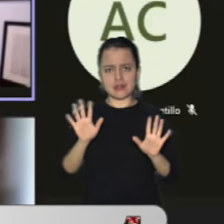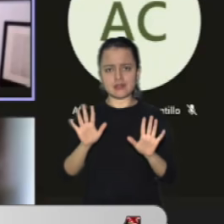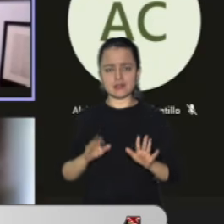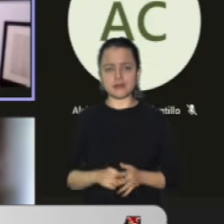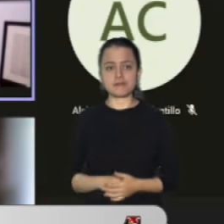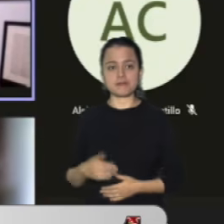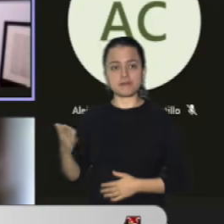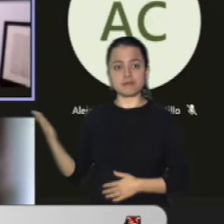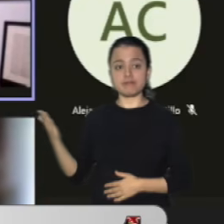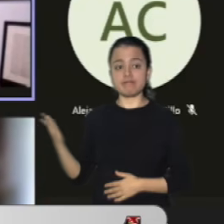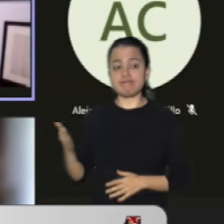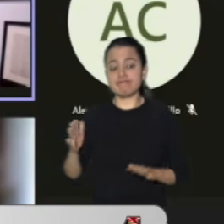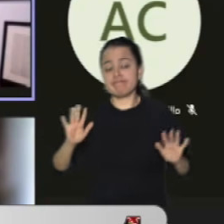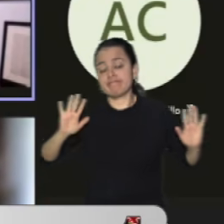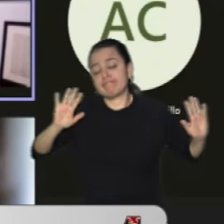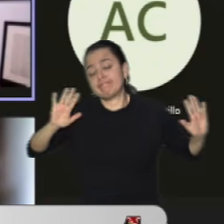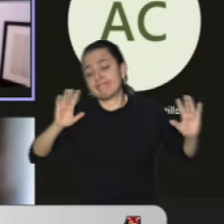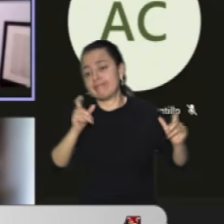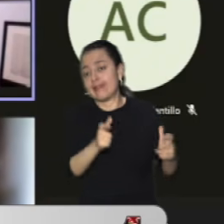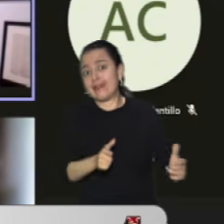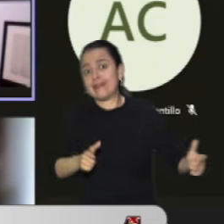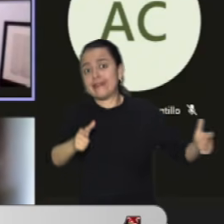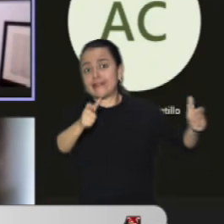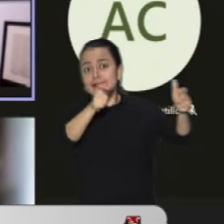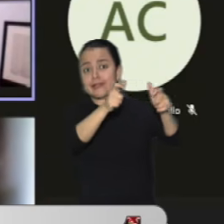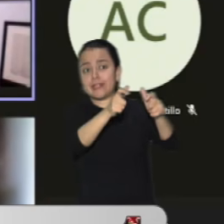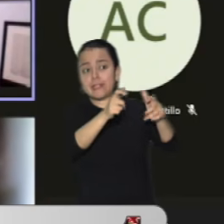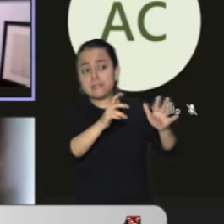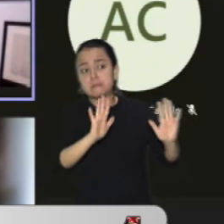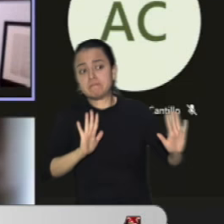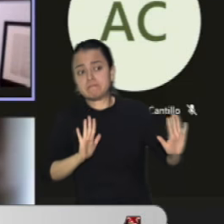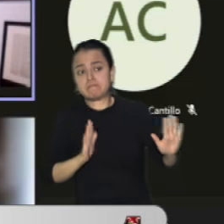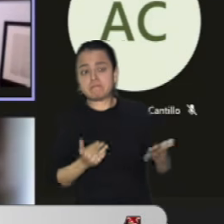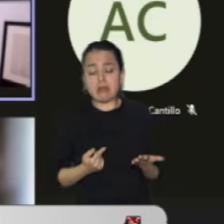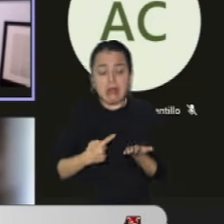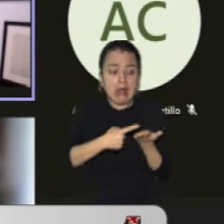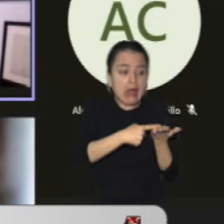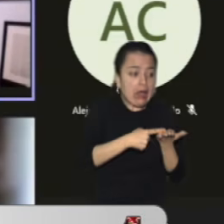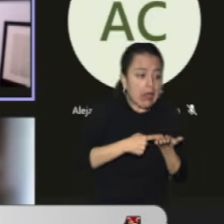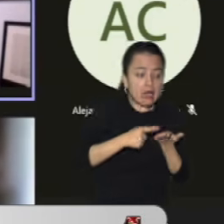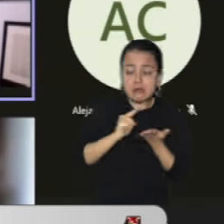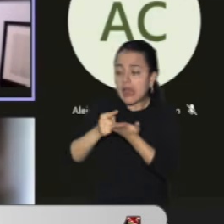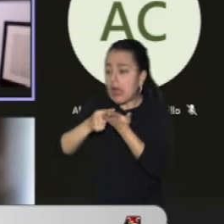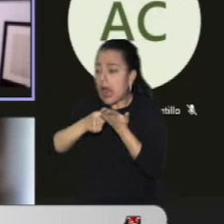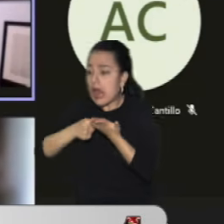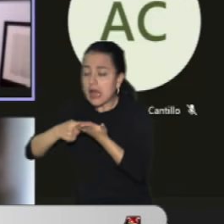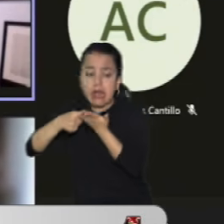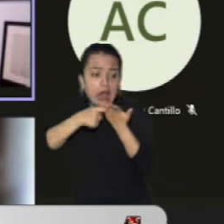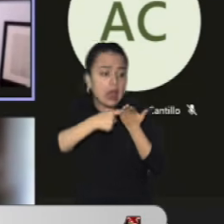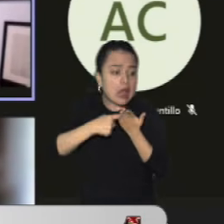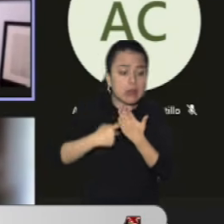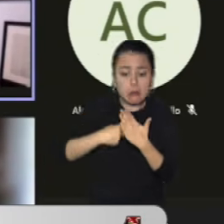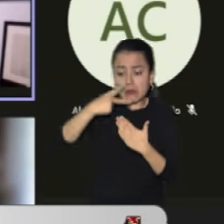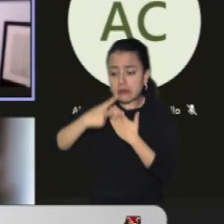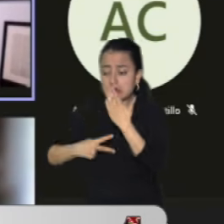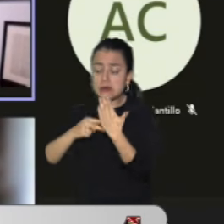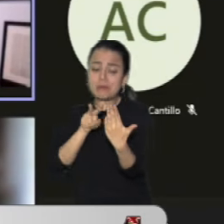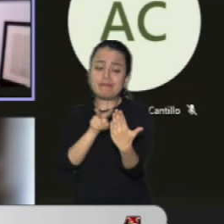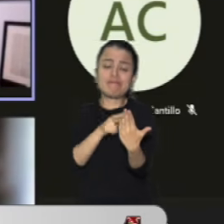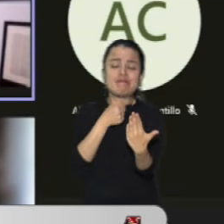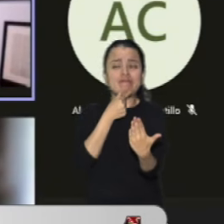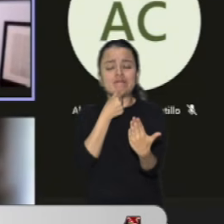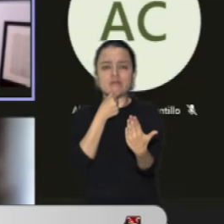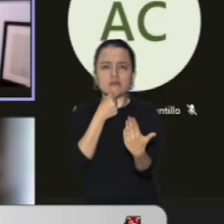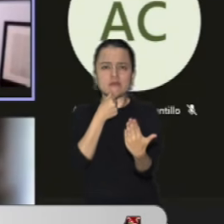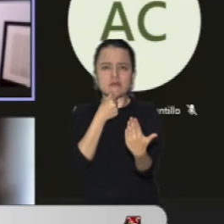de que en el Congreso se ha iniciado el trámite de distintos proyectos con esta finalidad,